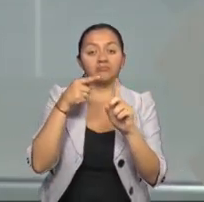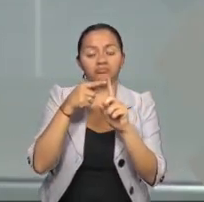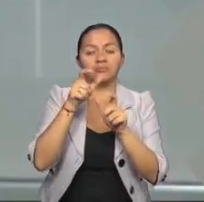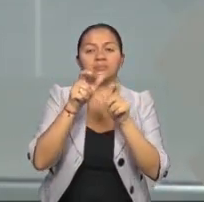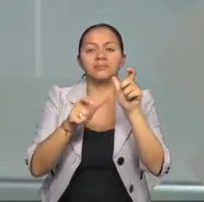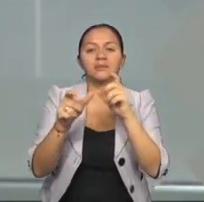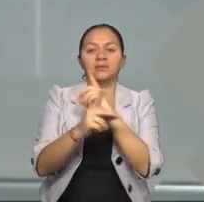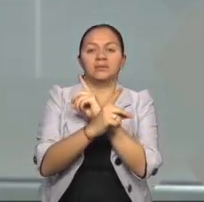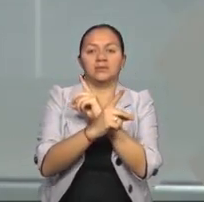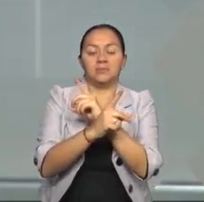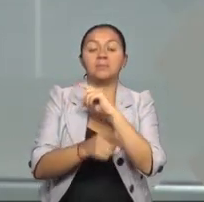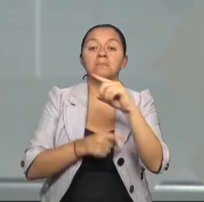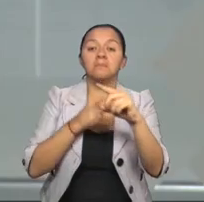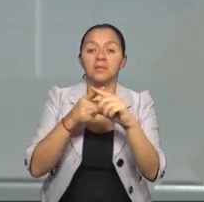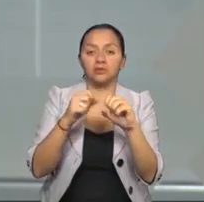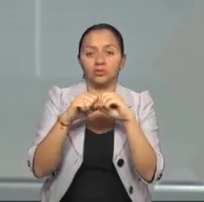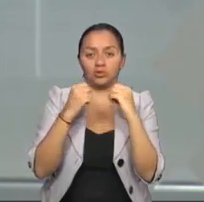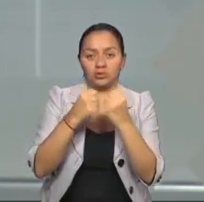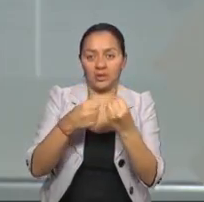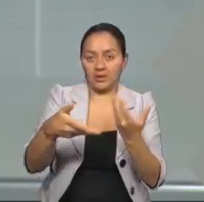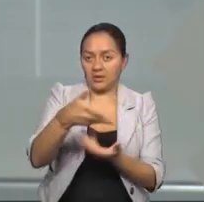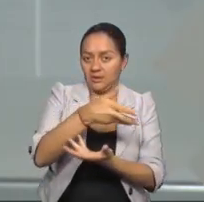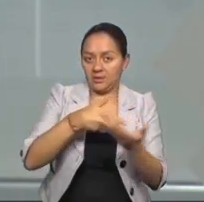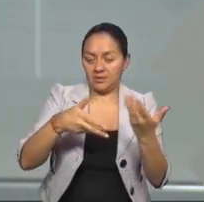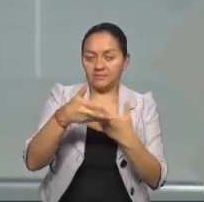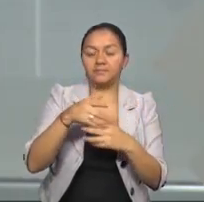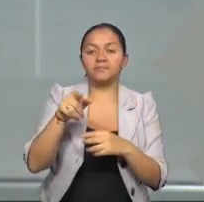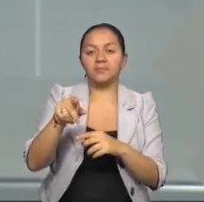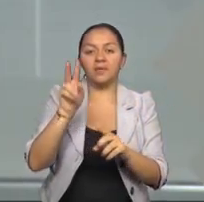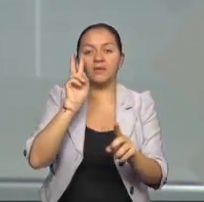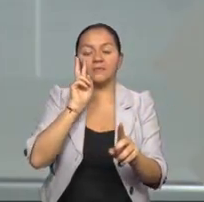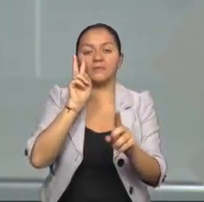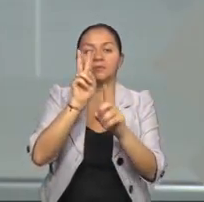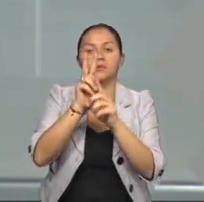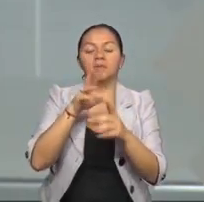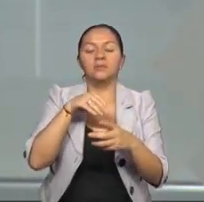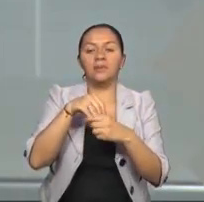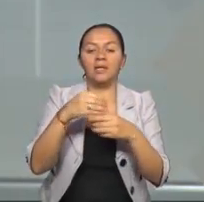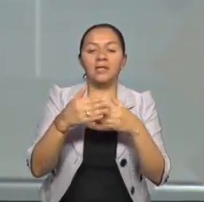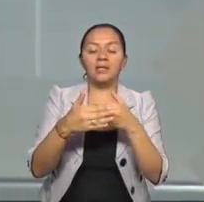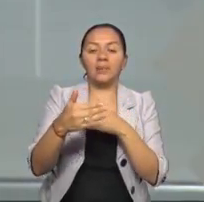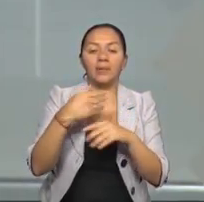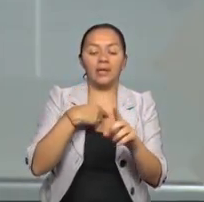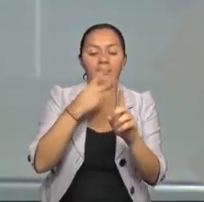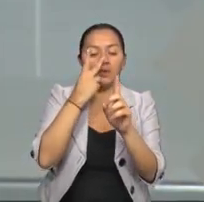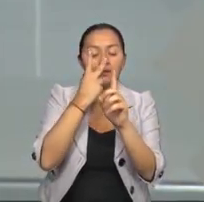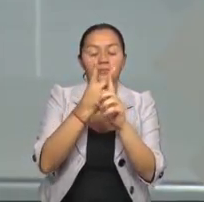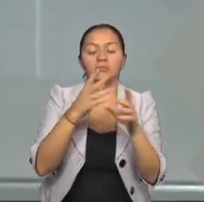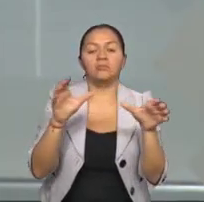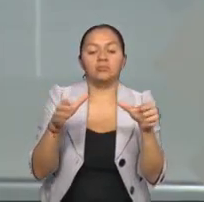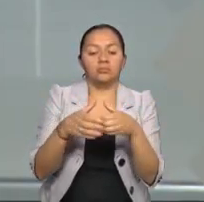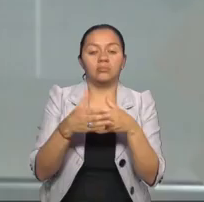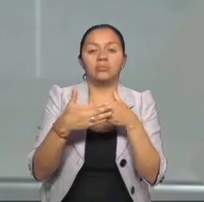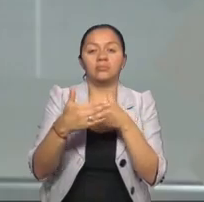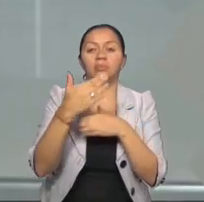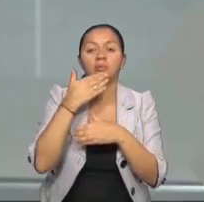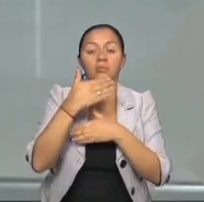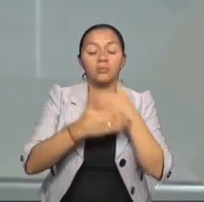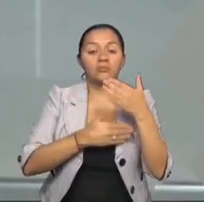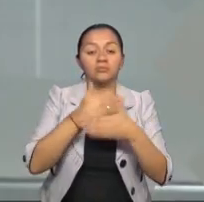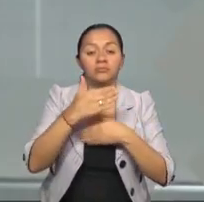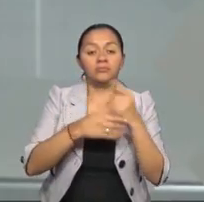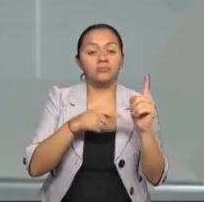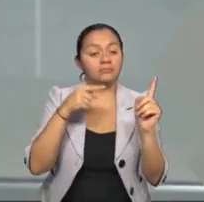con discapacidad o la sociedad en general como tuvo desde tu perspectiva más aterrizado el esquema del rbc